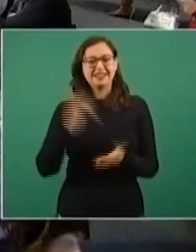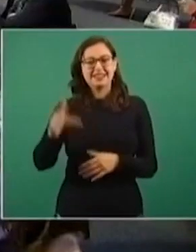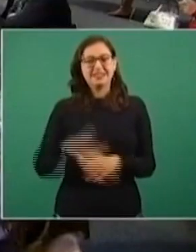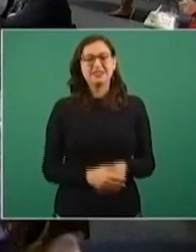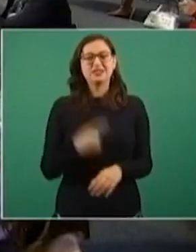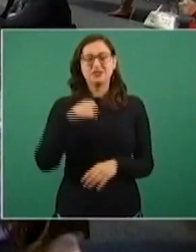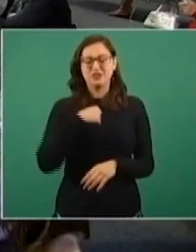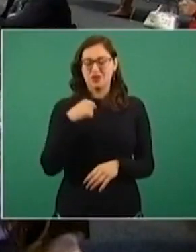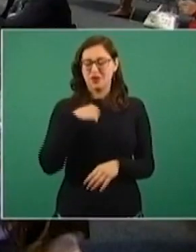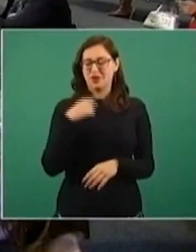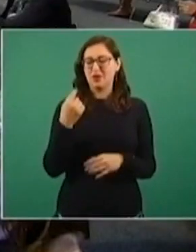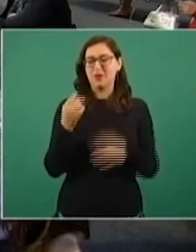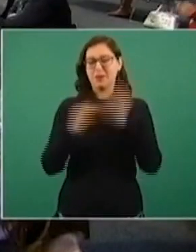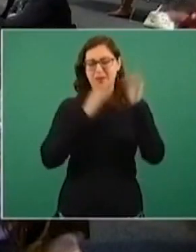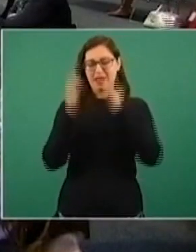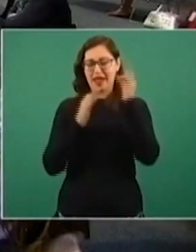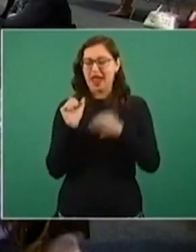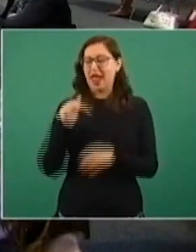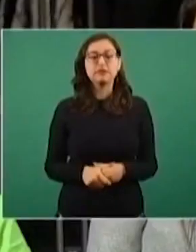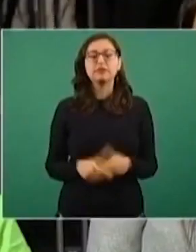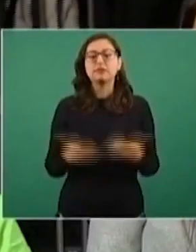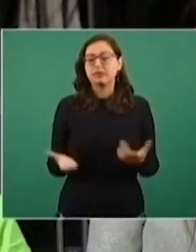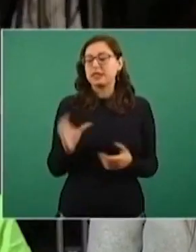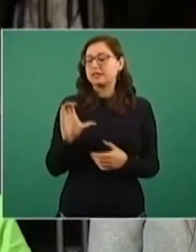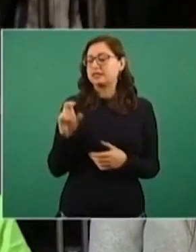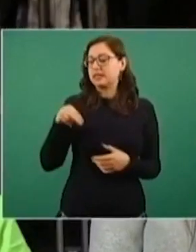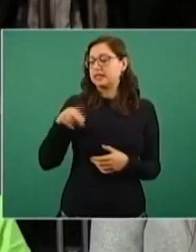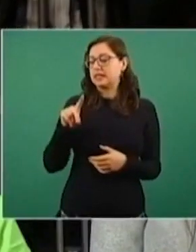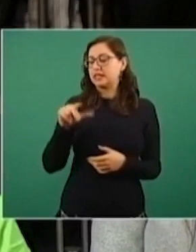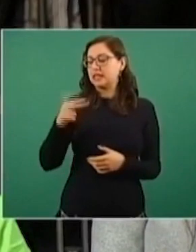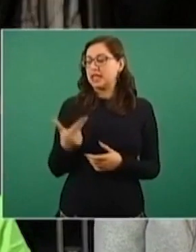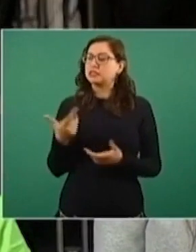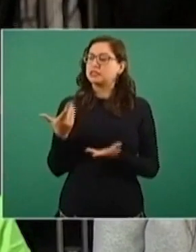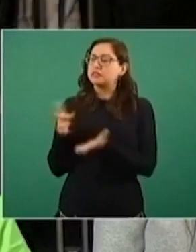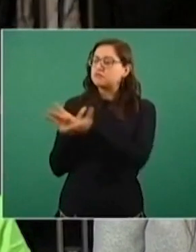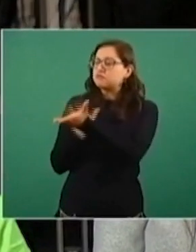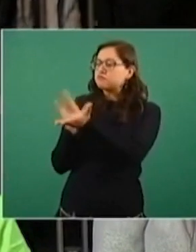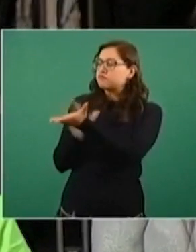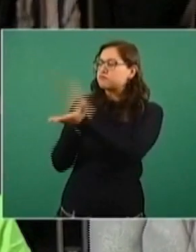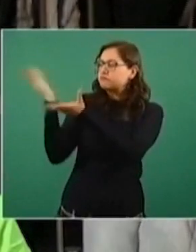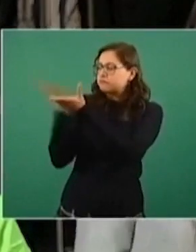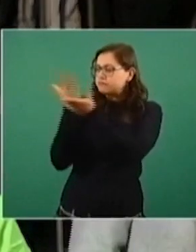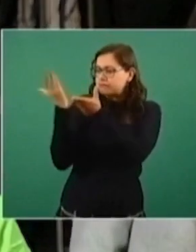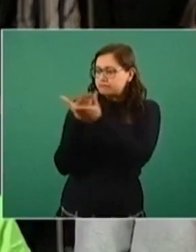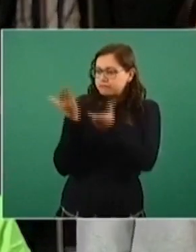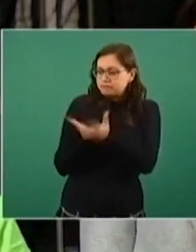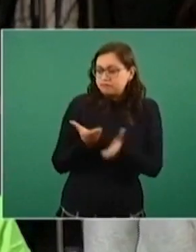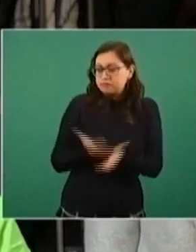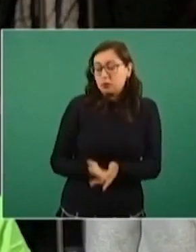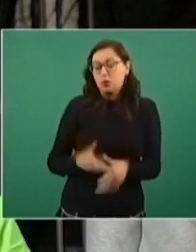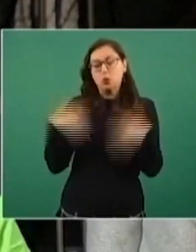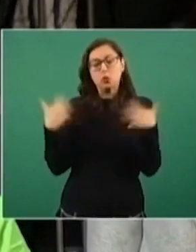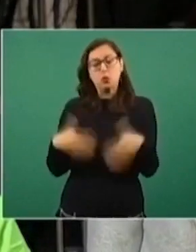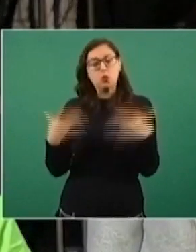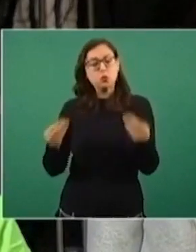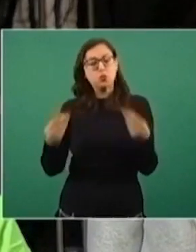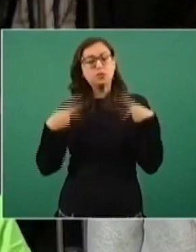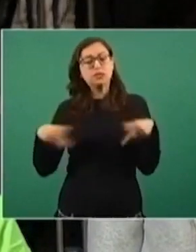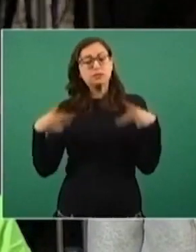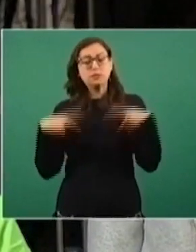menos 8 de sus funcionarios han sido cesados y denunciados. La ministra del Interior mexicana promete llegar al fondo del